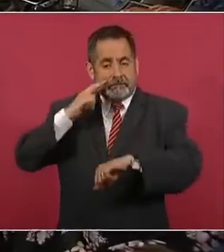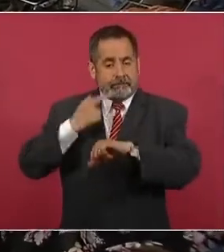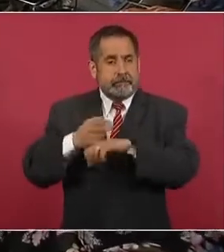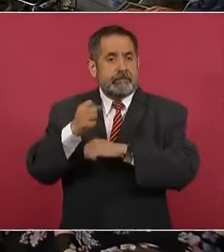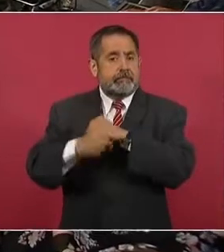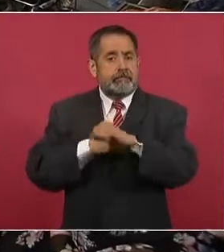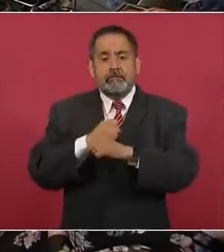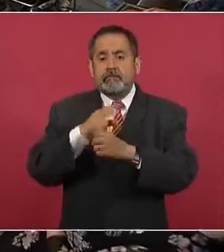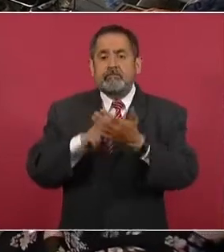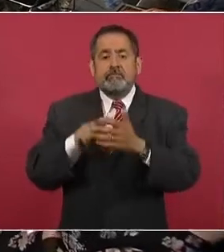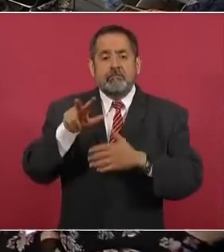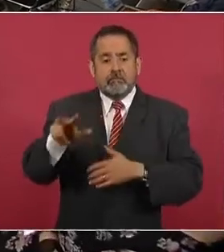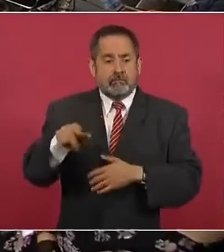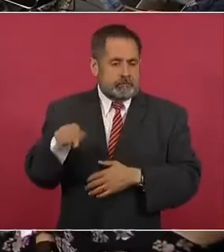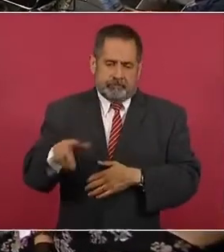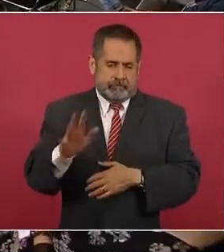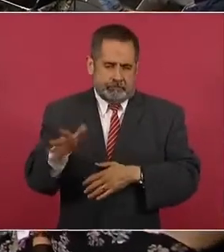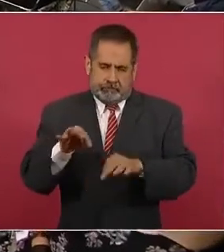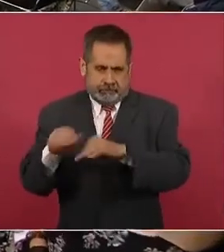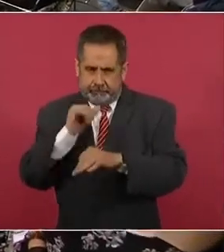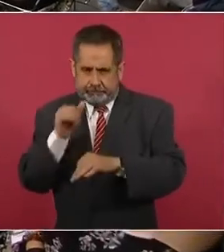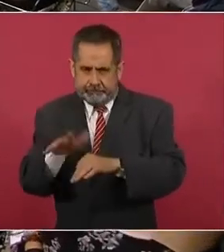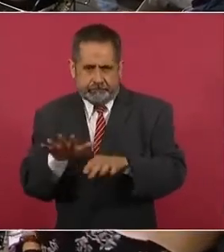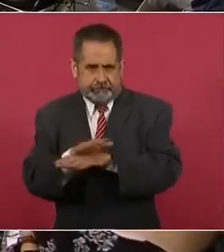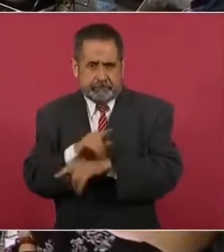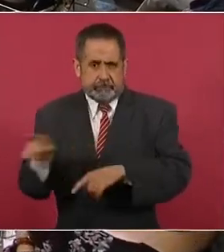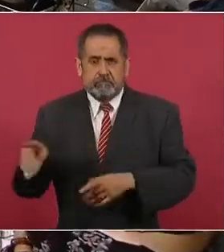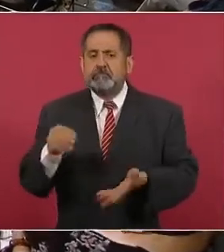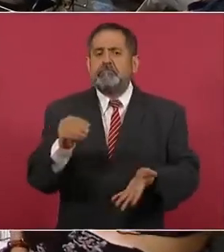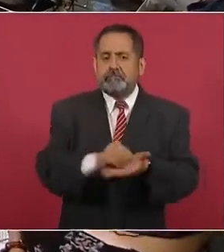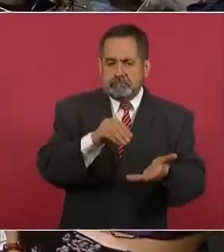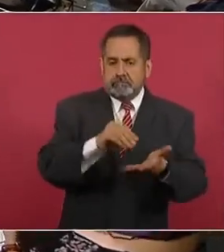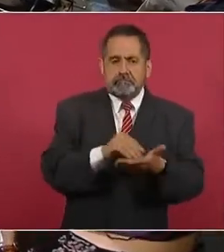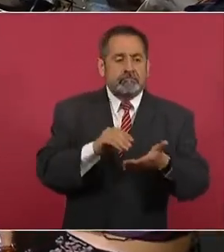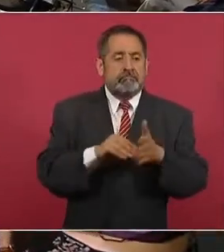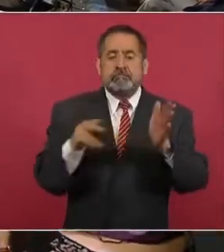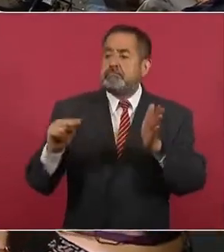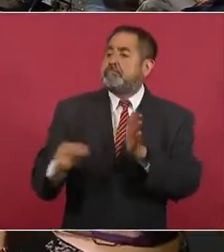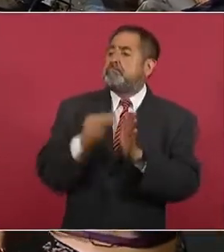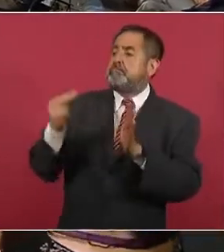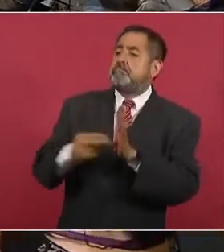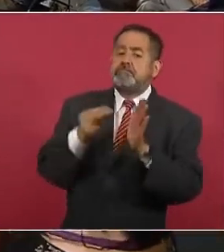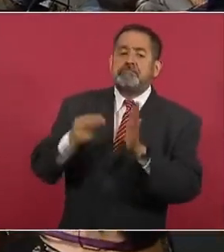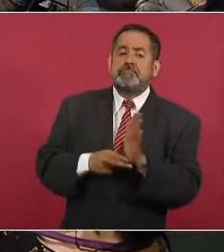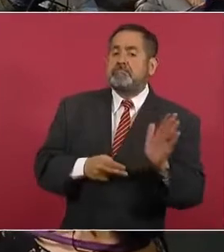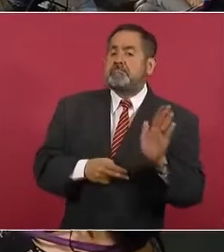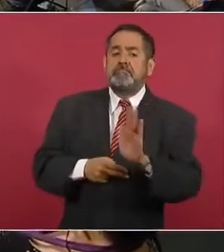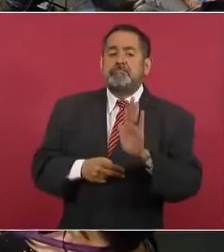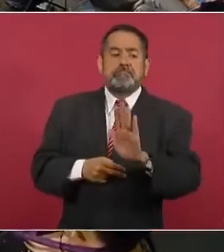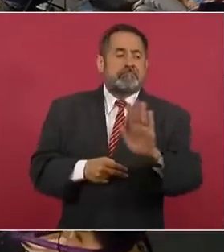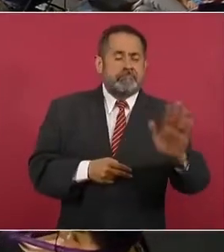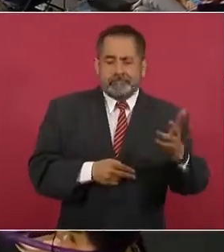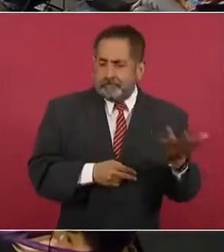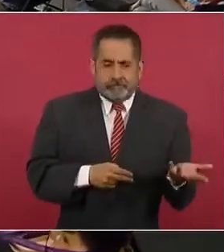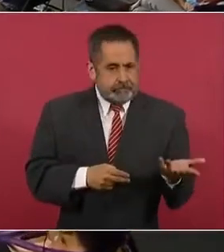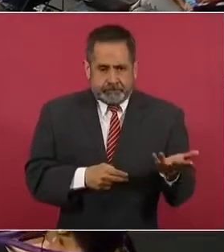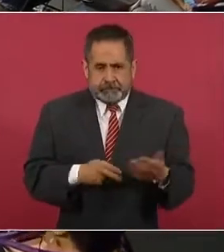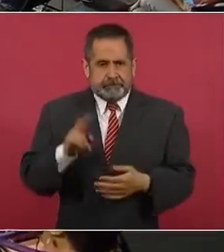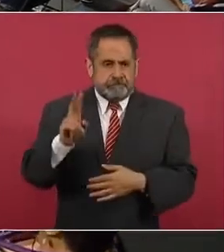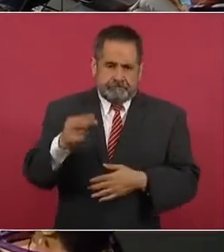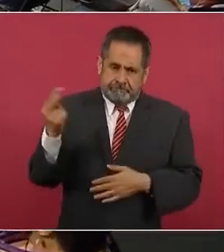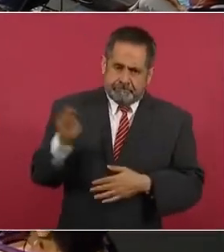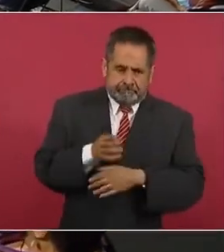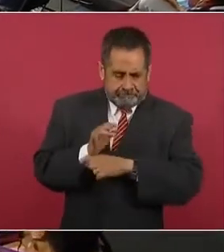Jalisco. Él ya no está ahí y siguen circulando documentos apócrifos y se requiere de una